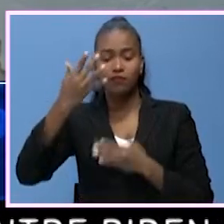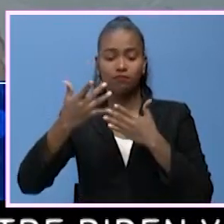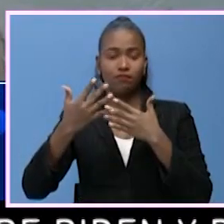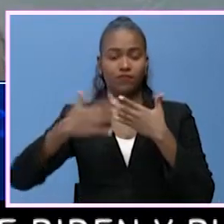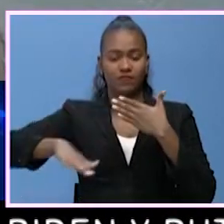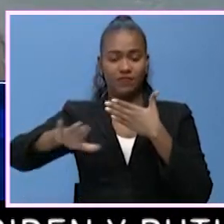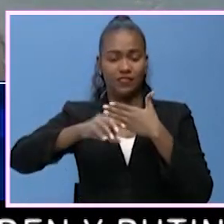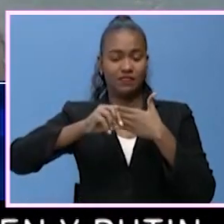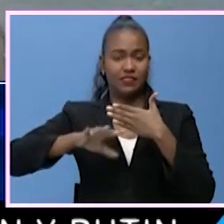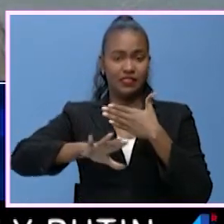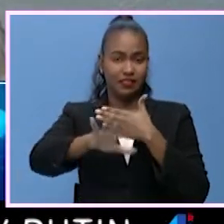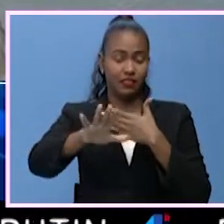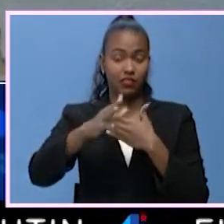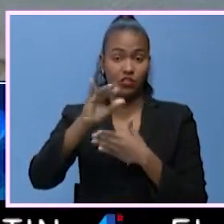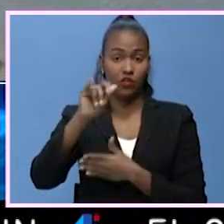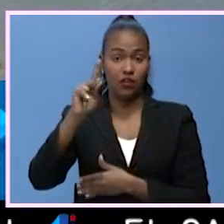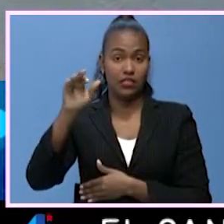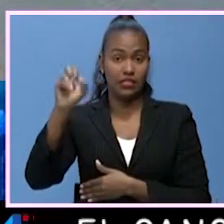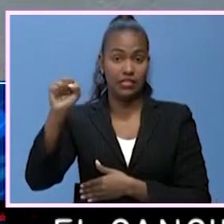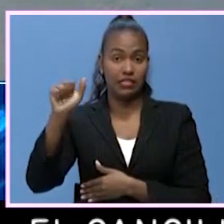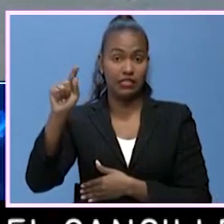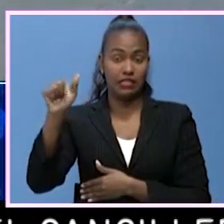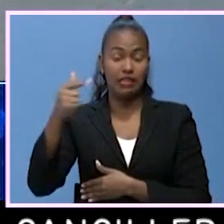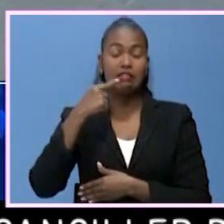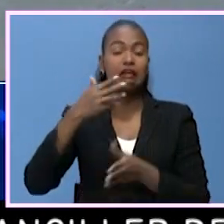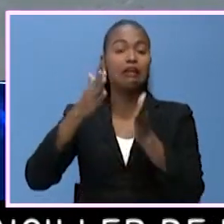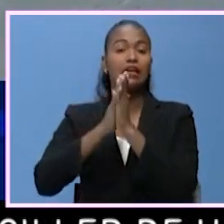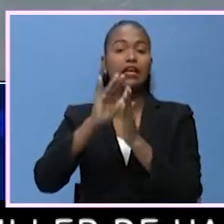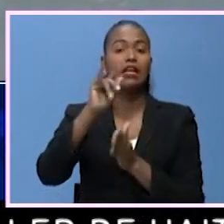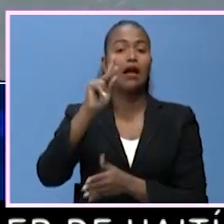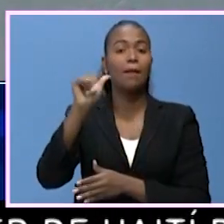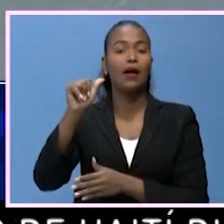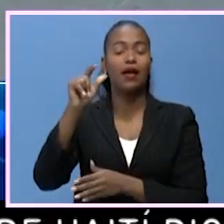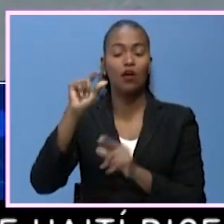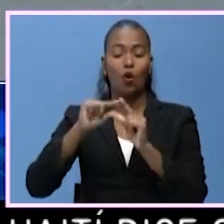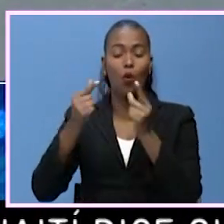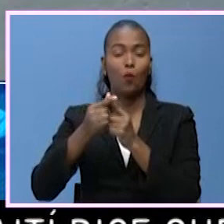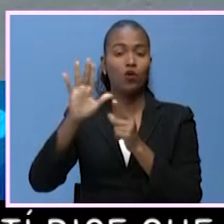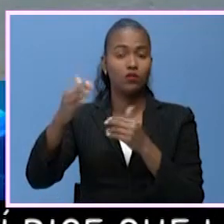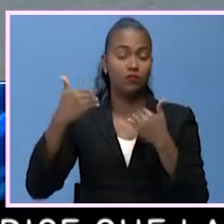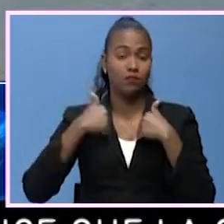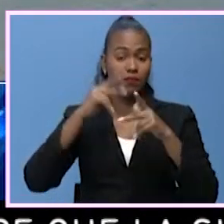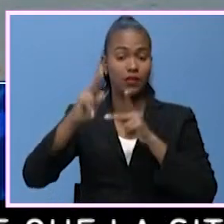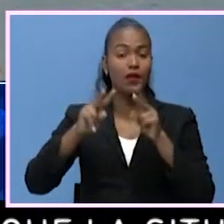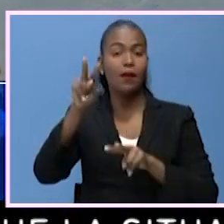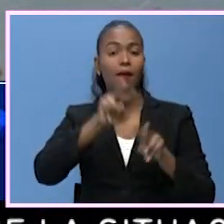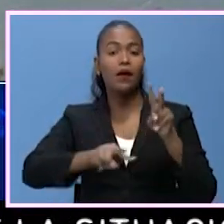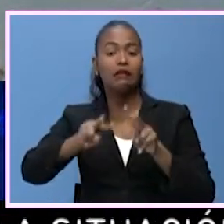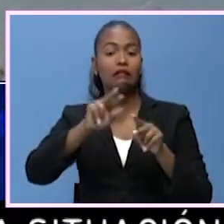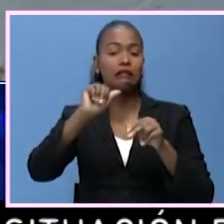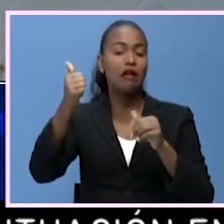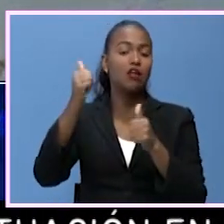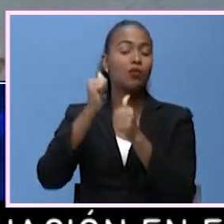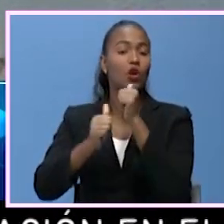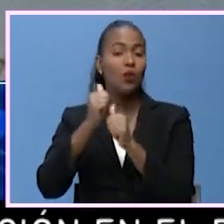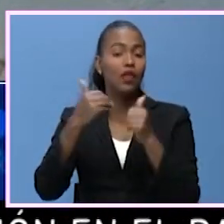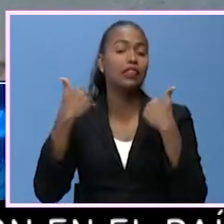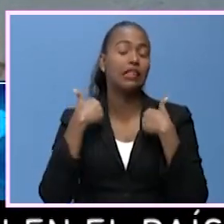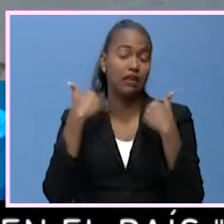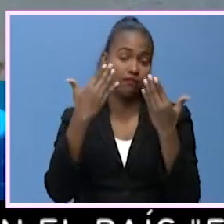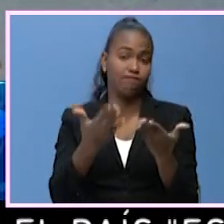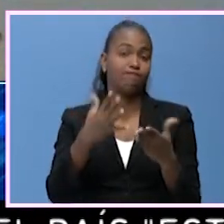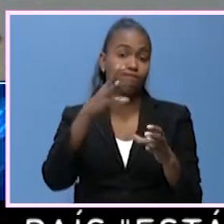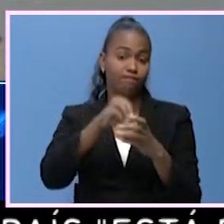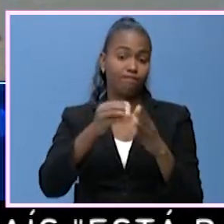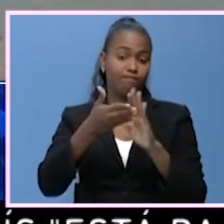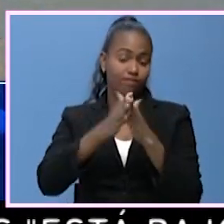sanitario. Yocasta Vázquez declaró que solicitaron al INAPA que una brigada de ingenieros verifiquen las demás problemáticas que existen